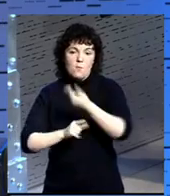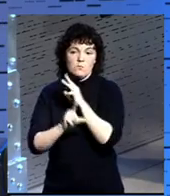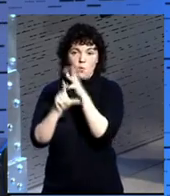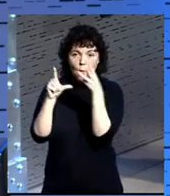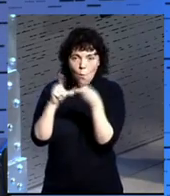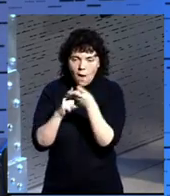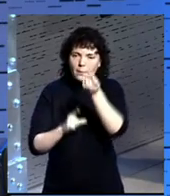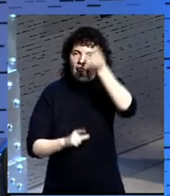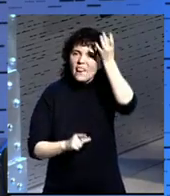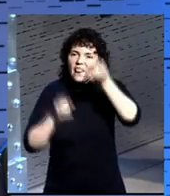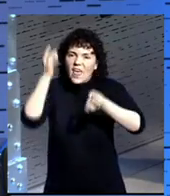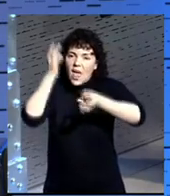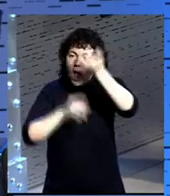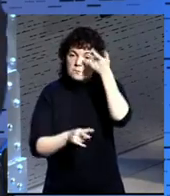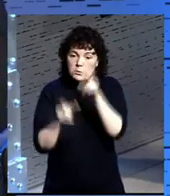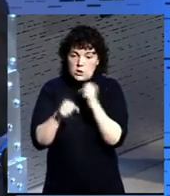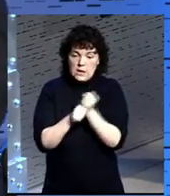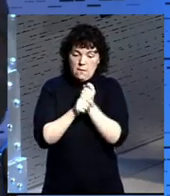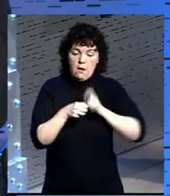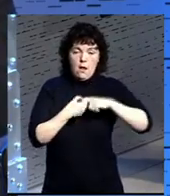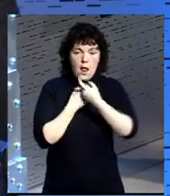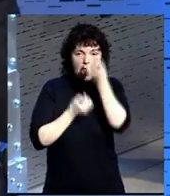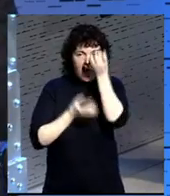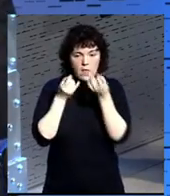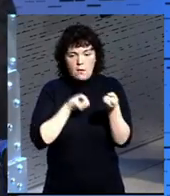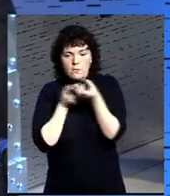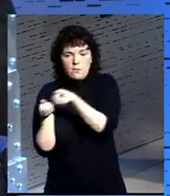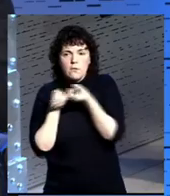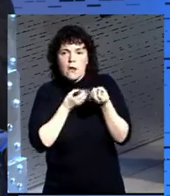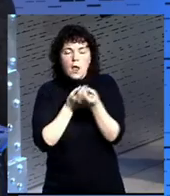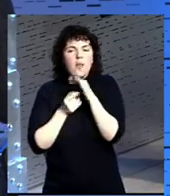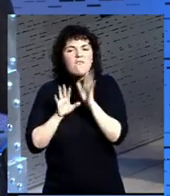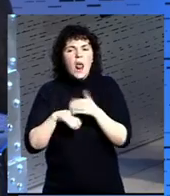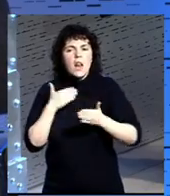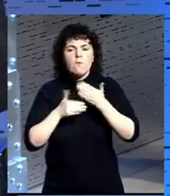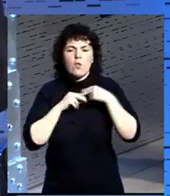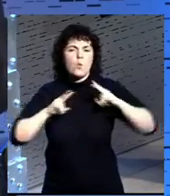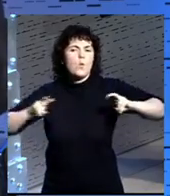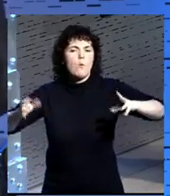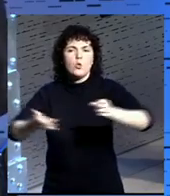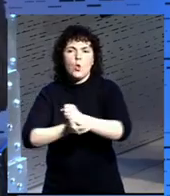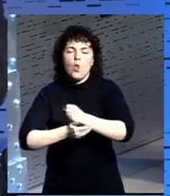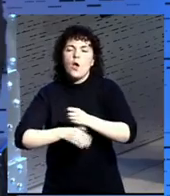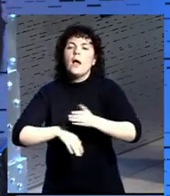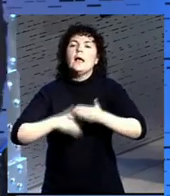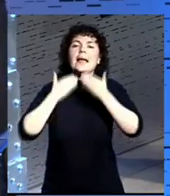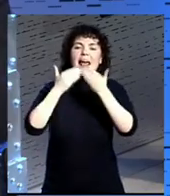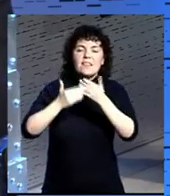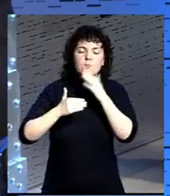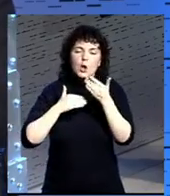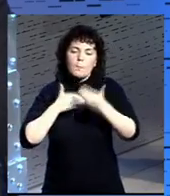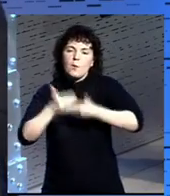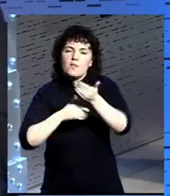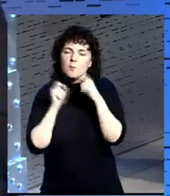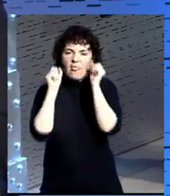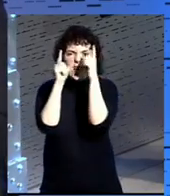de ideas de los empleados, porque al final toda esa innovación se produce por un proceso de descubrimiento